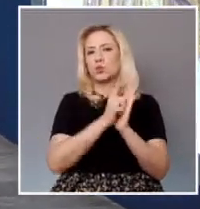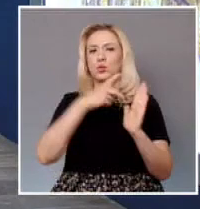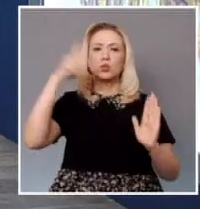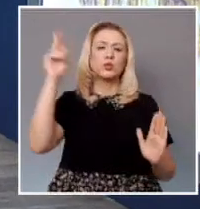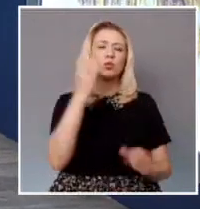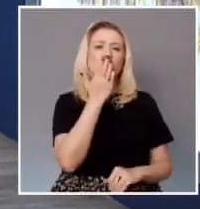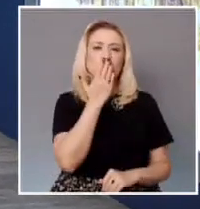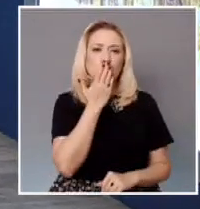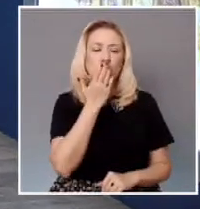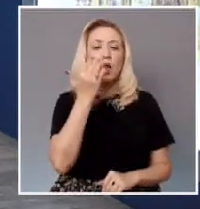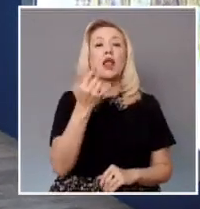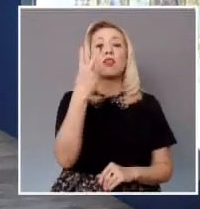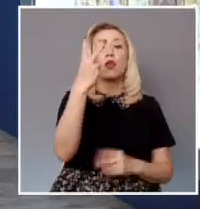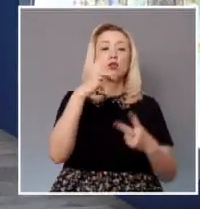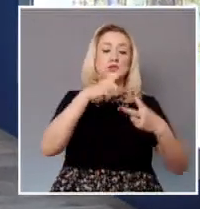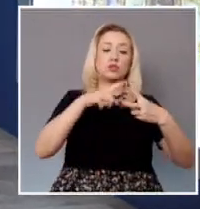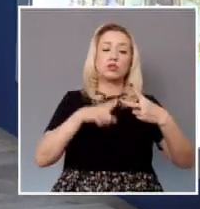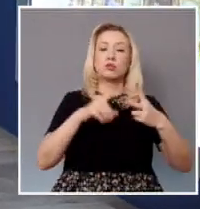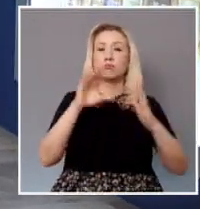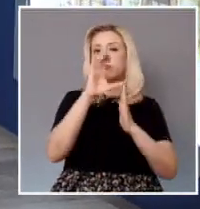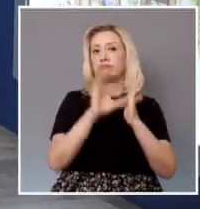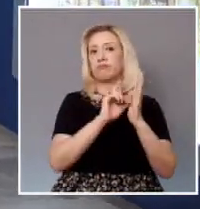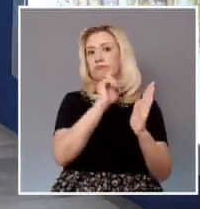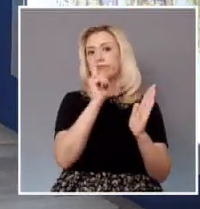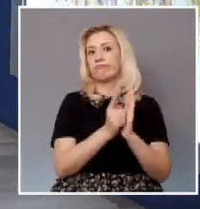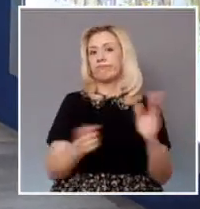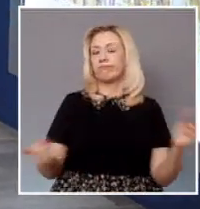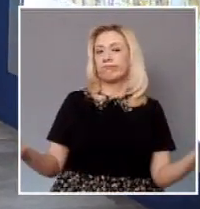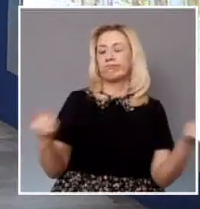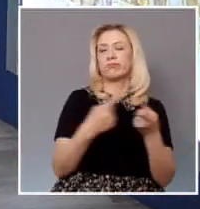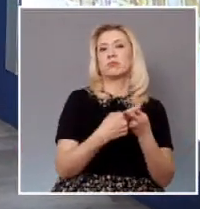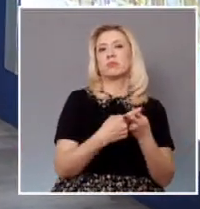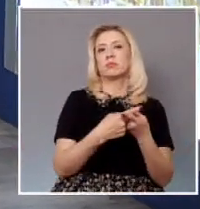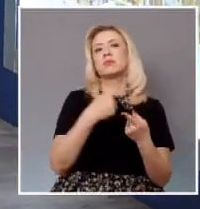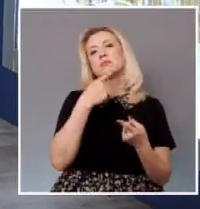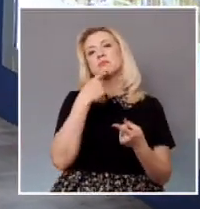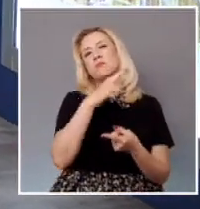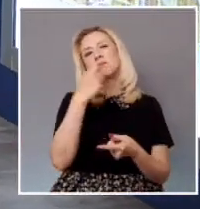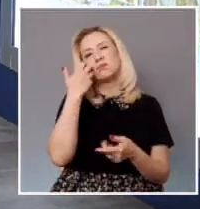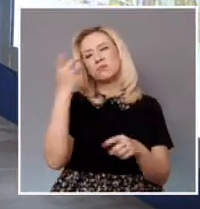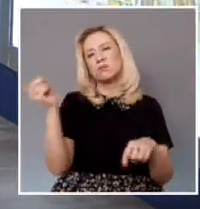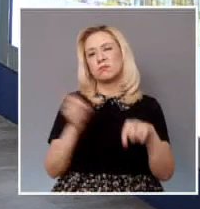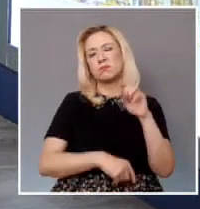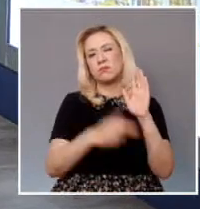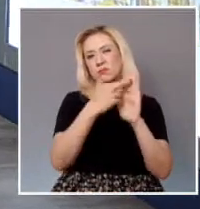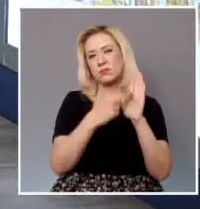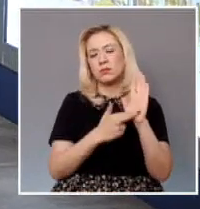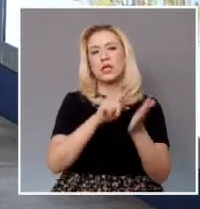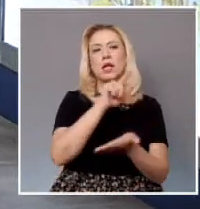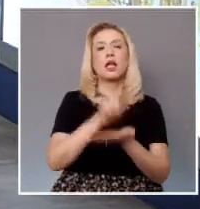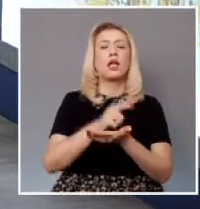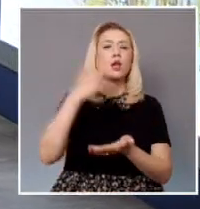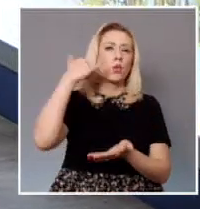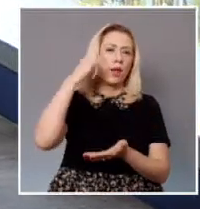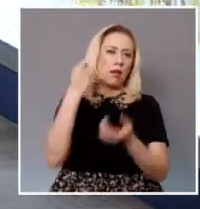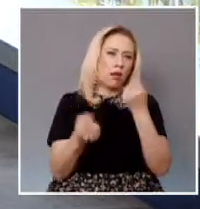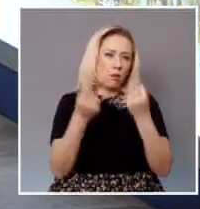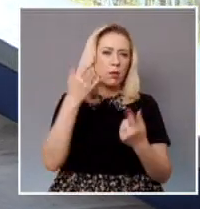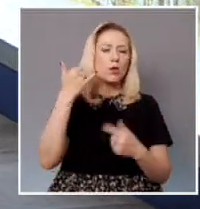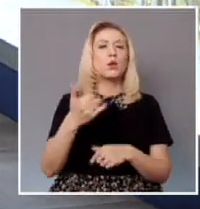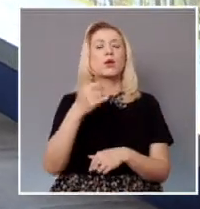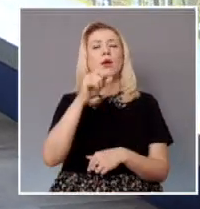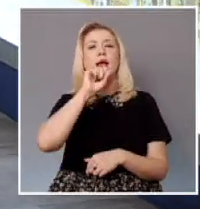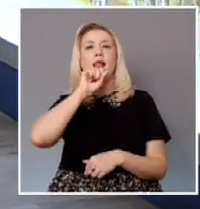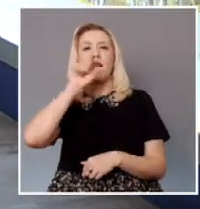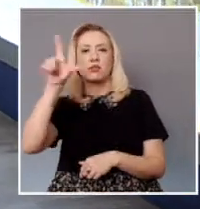de inconstitucionalidad en las que se pide invalidar disposiciones de diversas leyes de Yucatán y del Código Penal de Jalisco. Soy Lorena